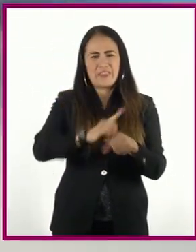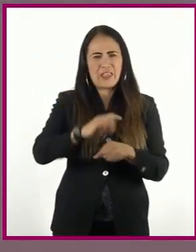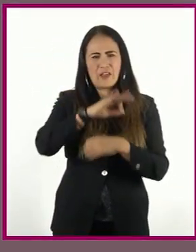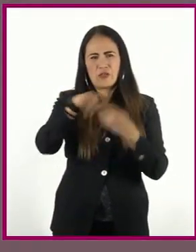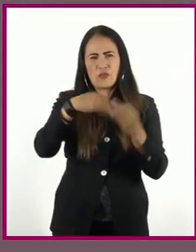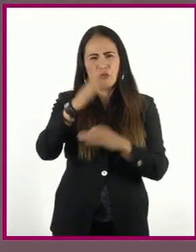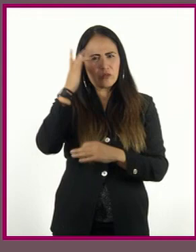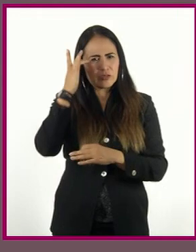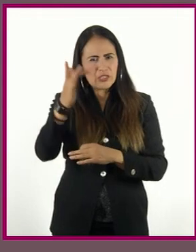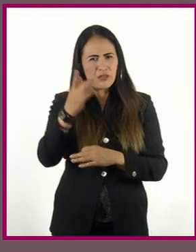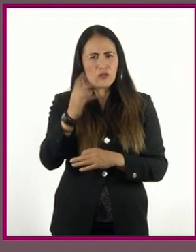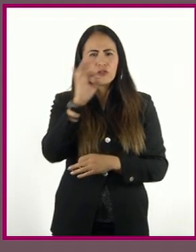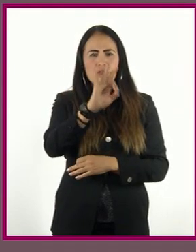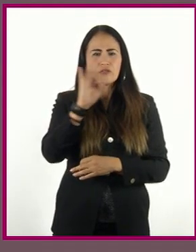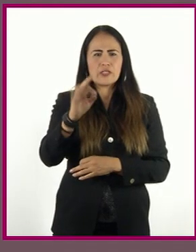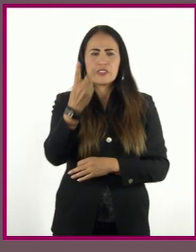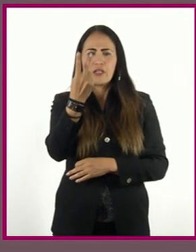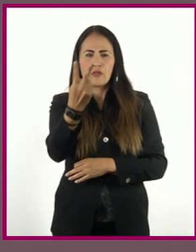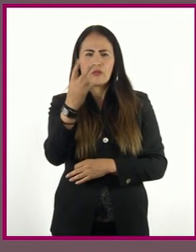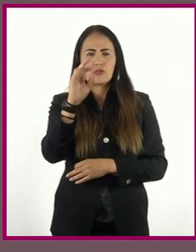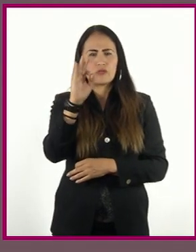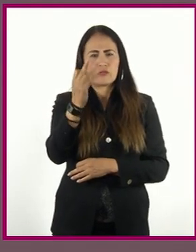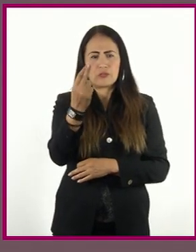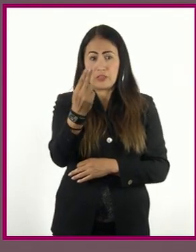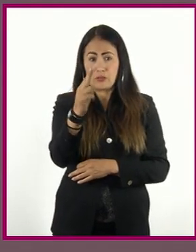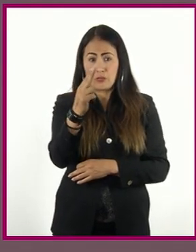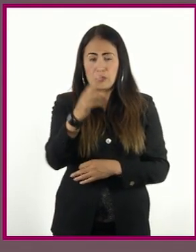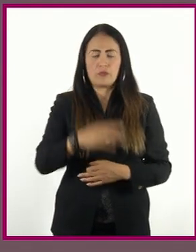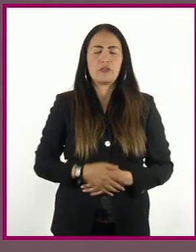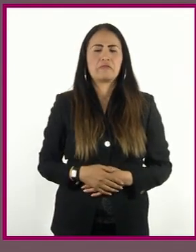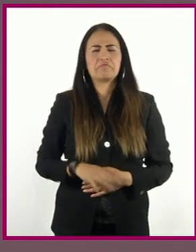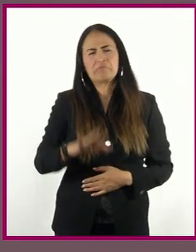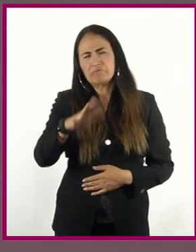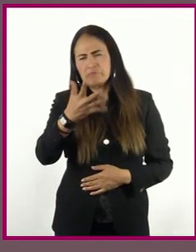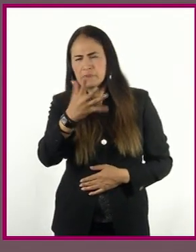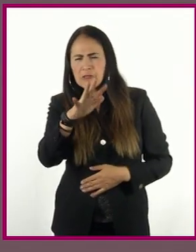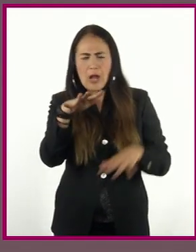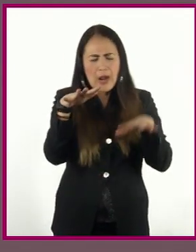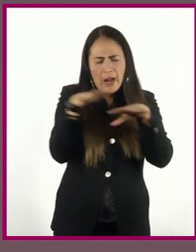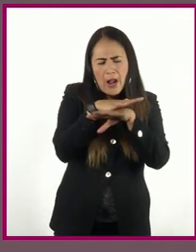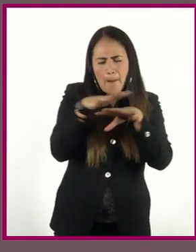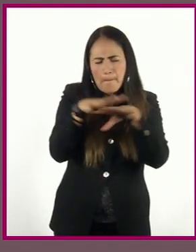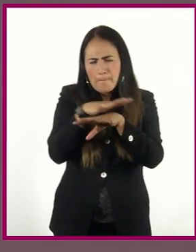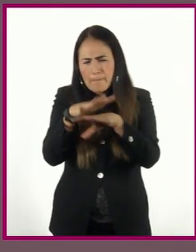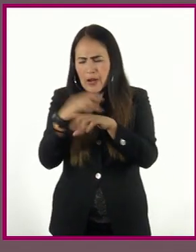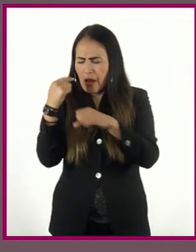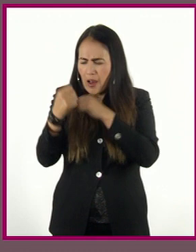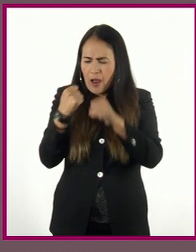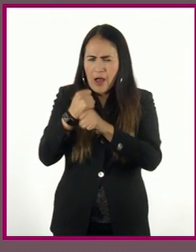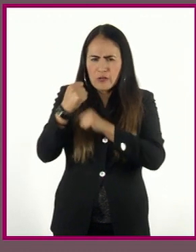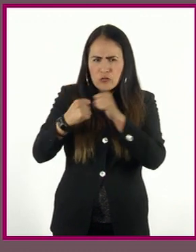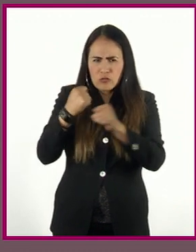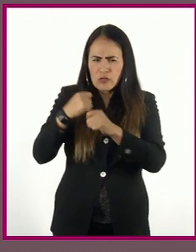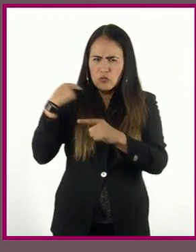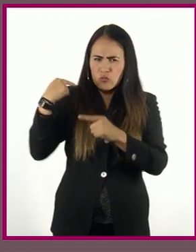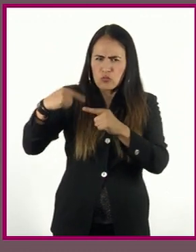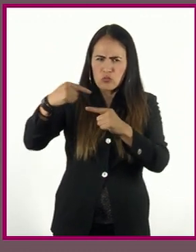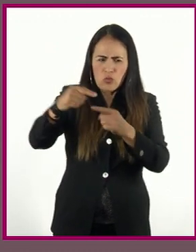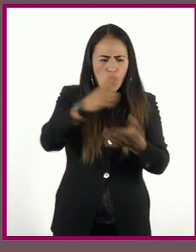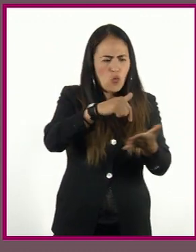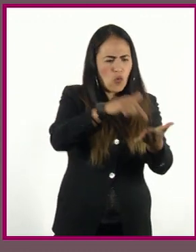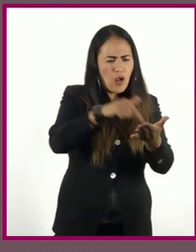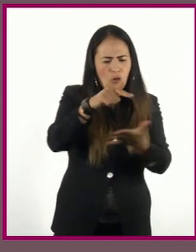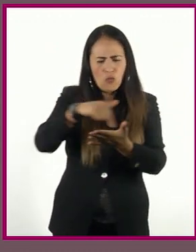noviembre. Si bien esta ha tenido variaciones a través de los años y los espacios en los que se ha